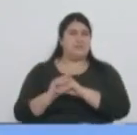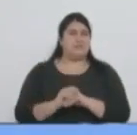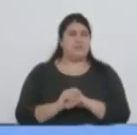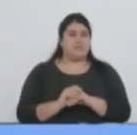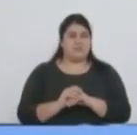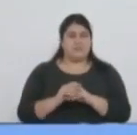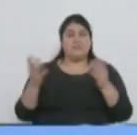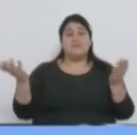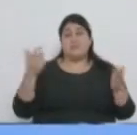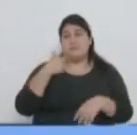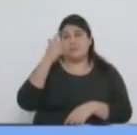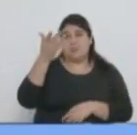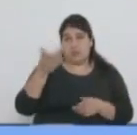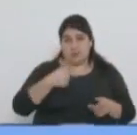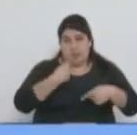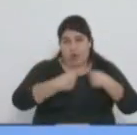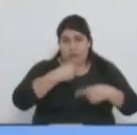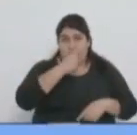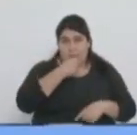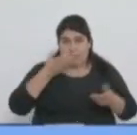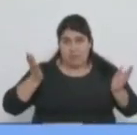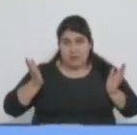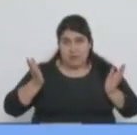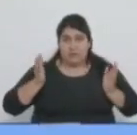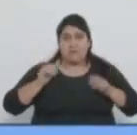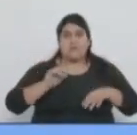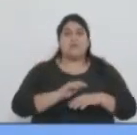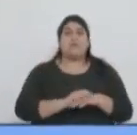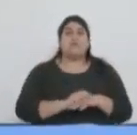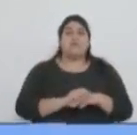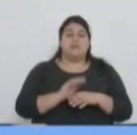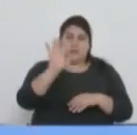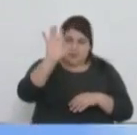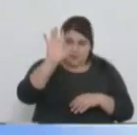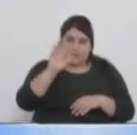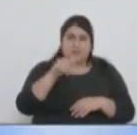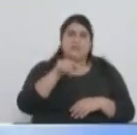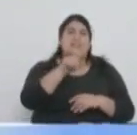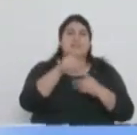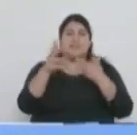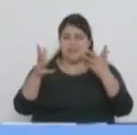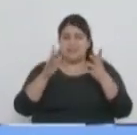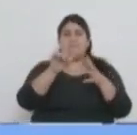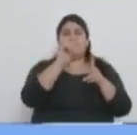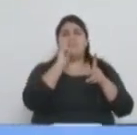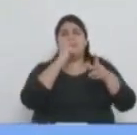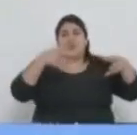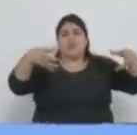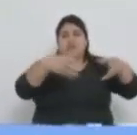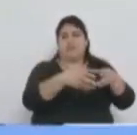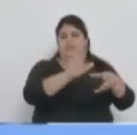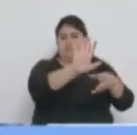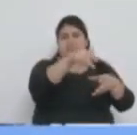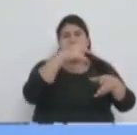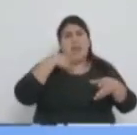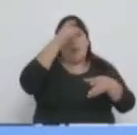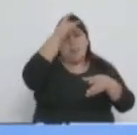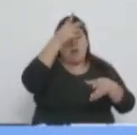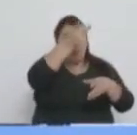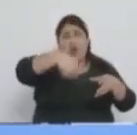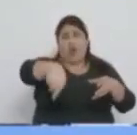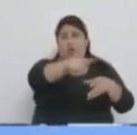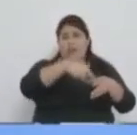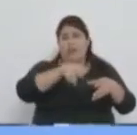Ya, por eso, sigo. Ahora senador Snopek, retorne a su banca, por favor.